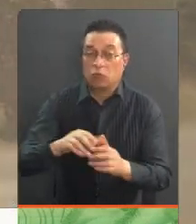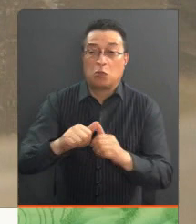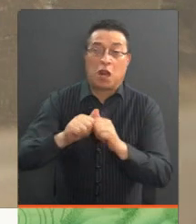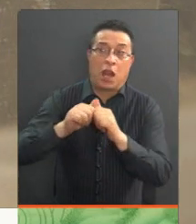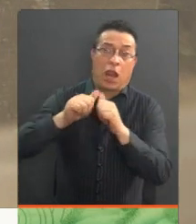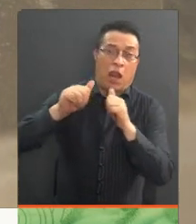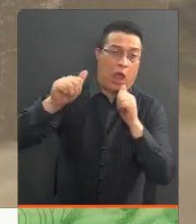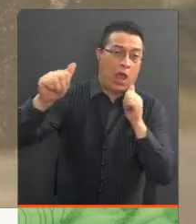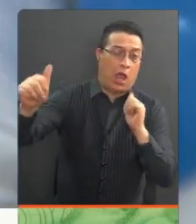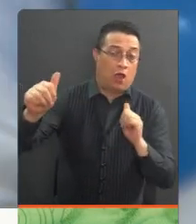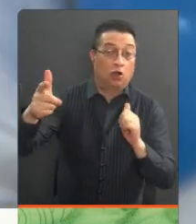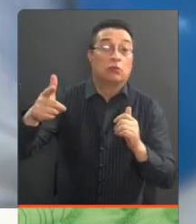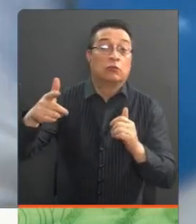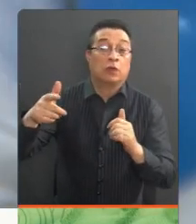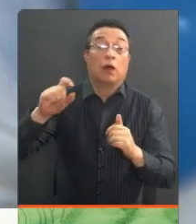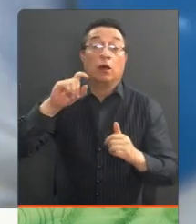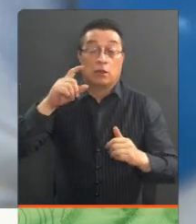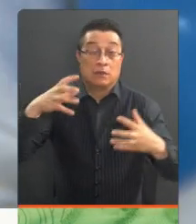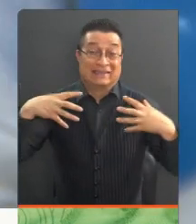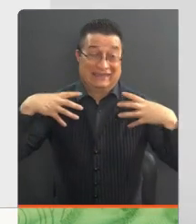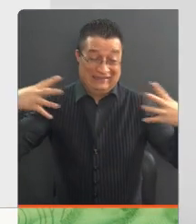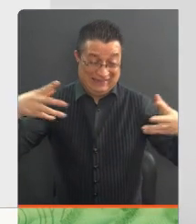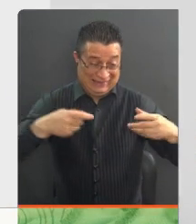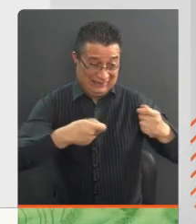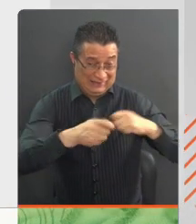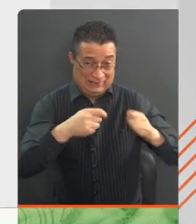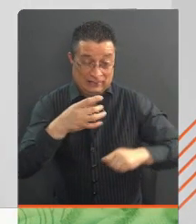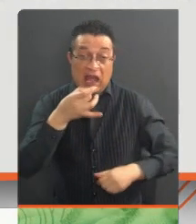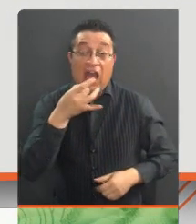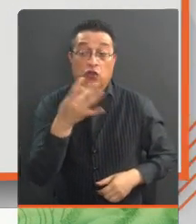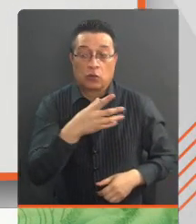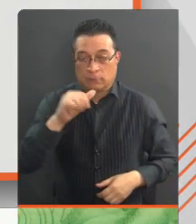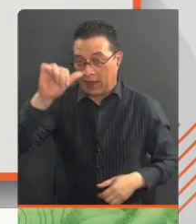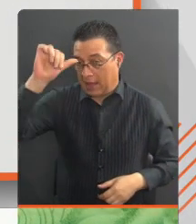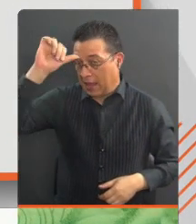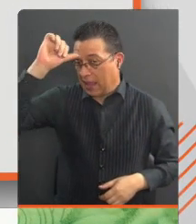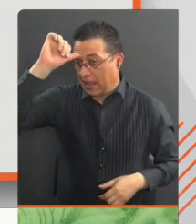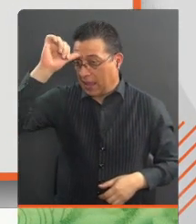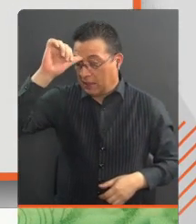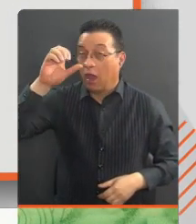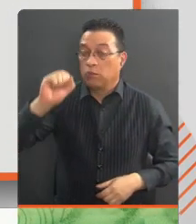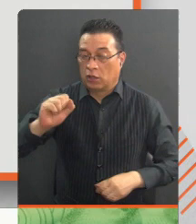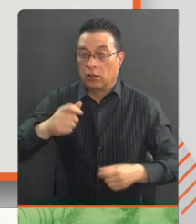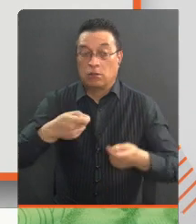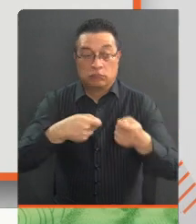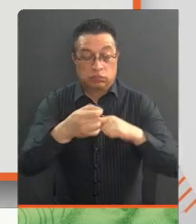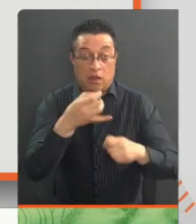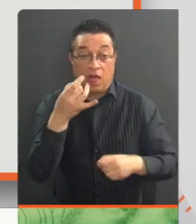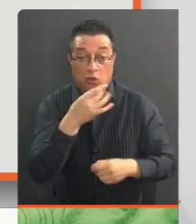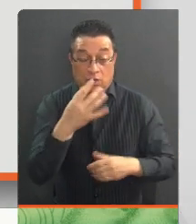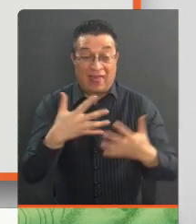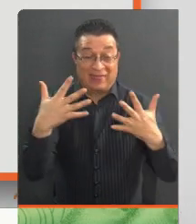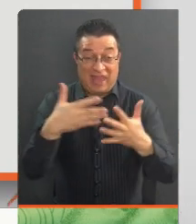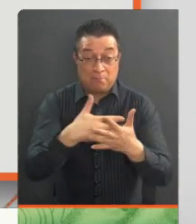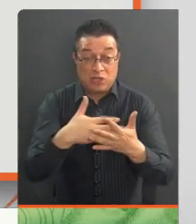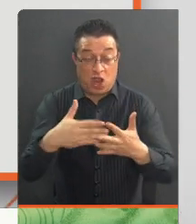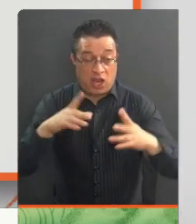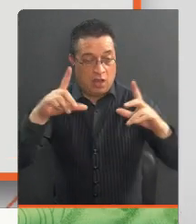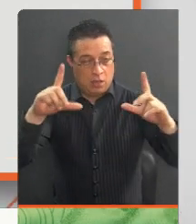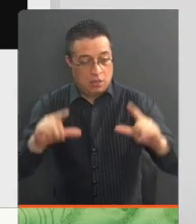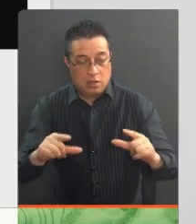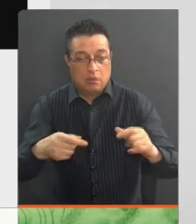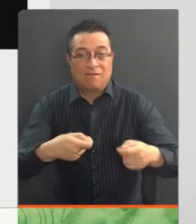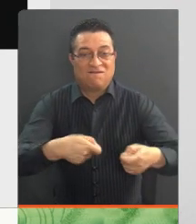del nuestro, uno de los grandes productores de azúcar. India podría restringir la exportación de azúcar a 10 millones de toneladas, según una fuente